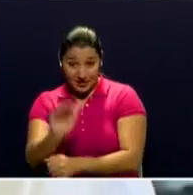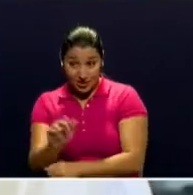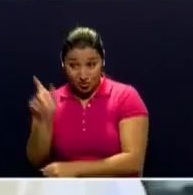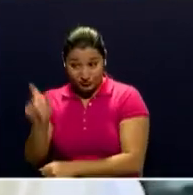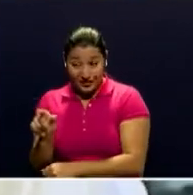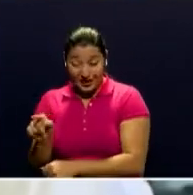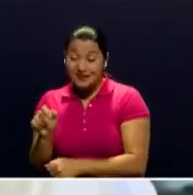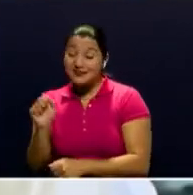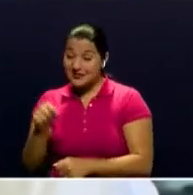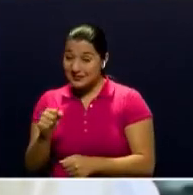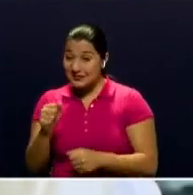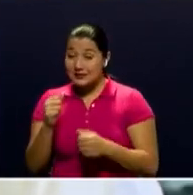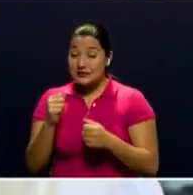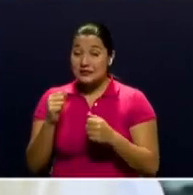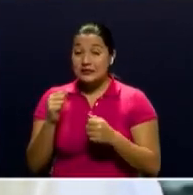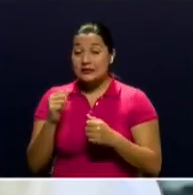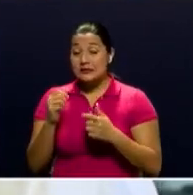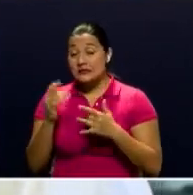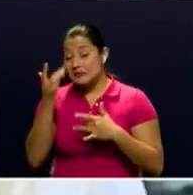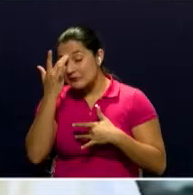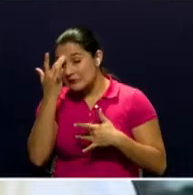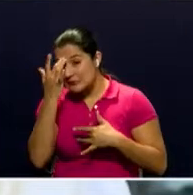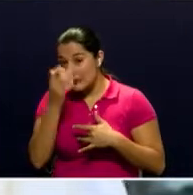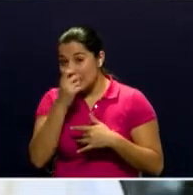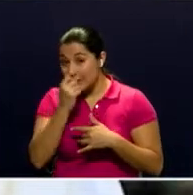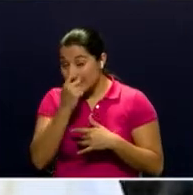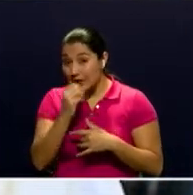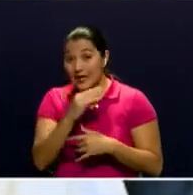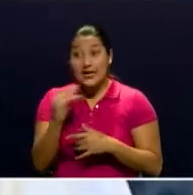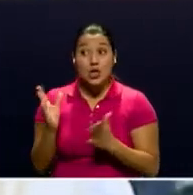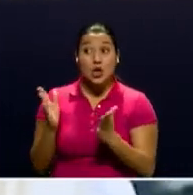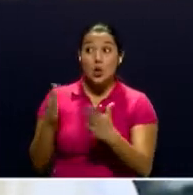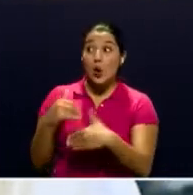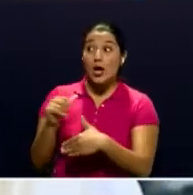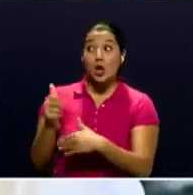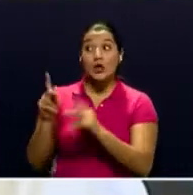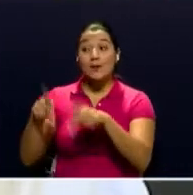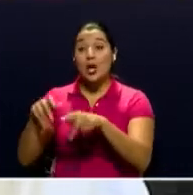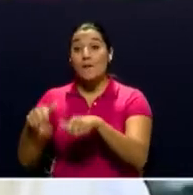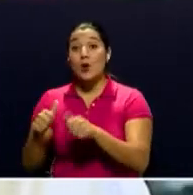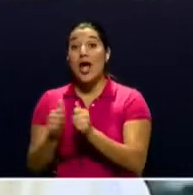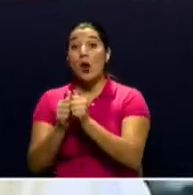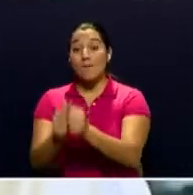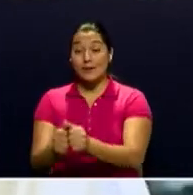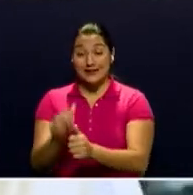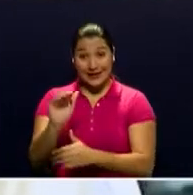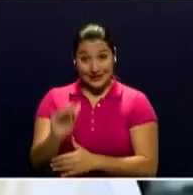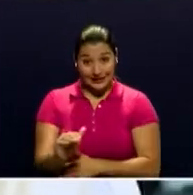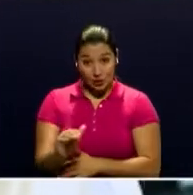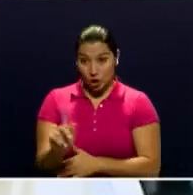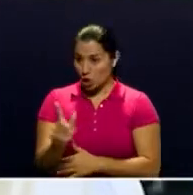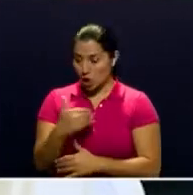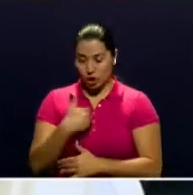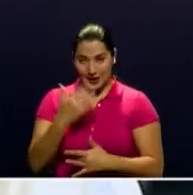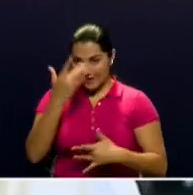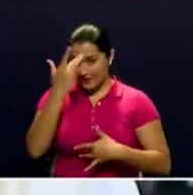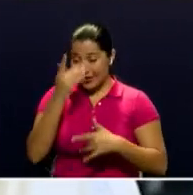respiratorios y no se consigue otro acompañante que no tenga síntomas respiratorios, a que